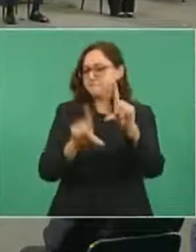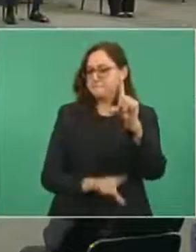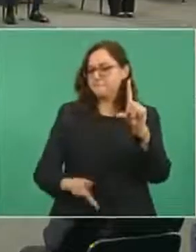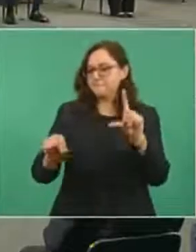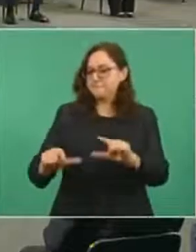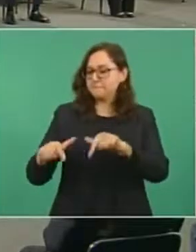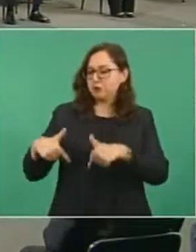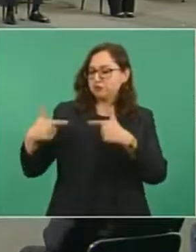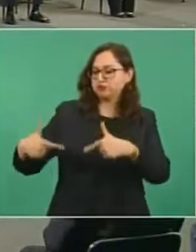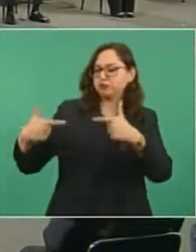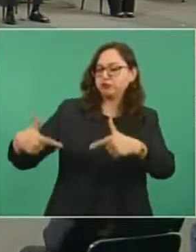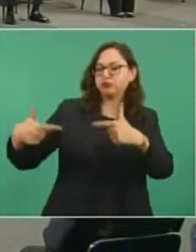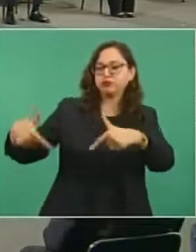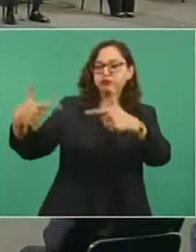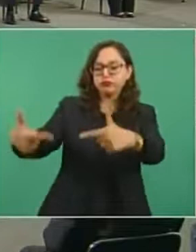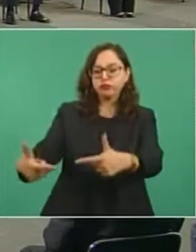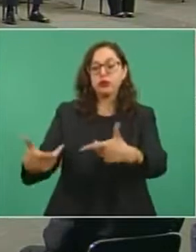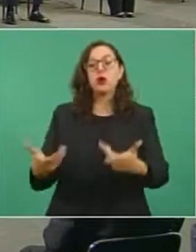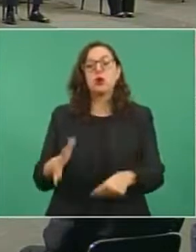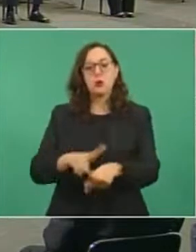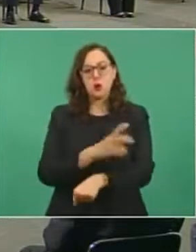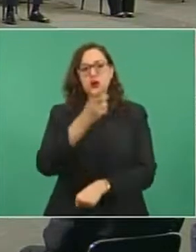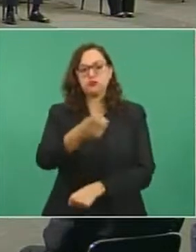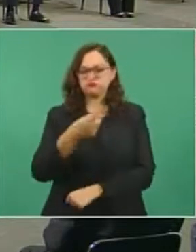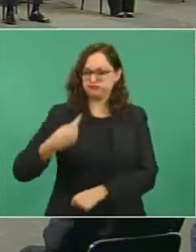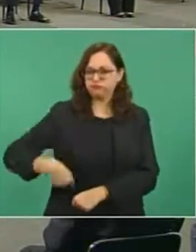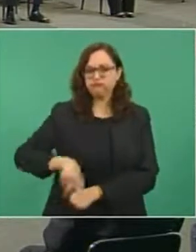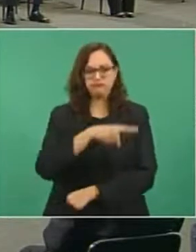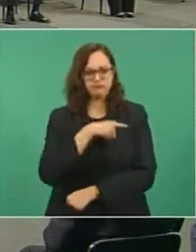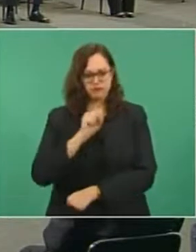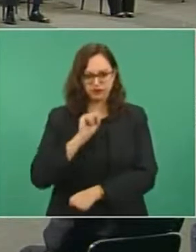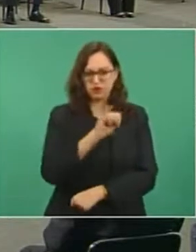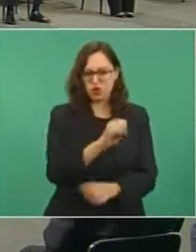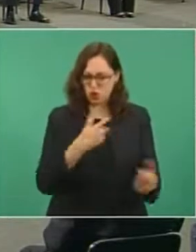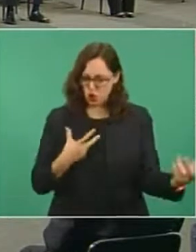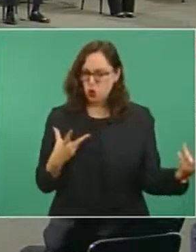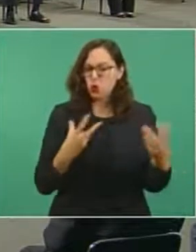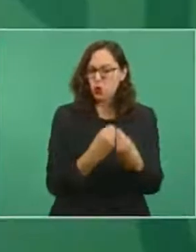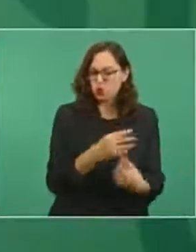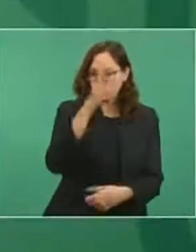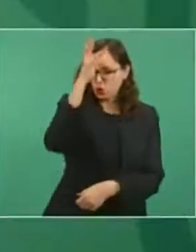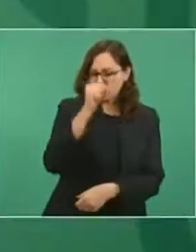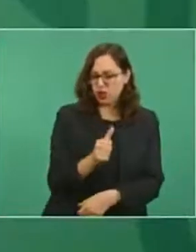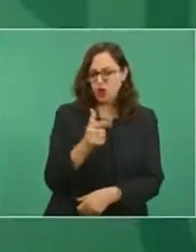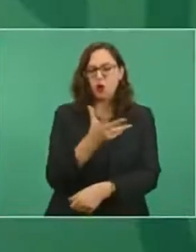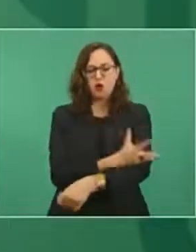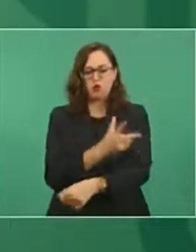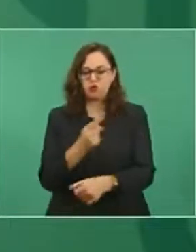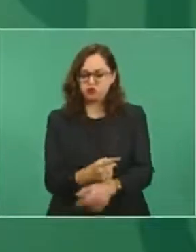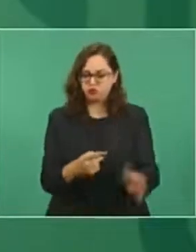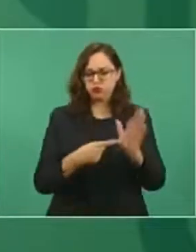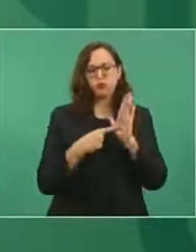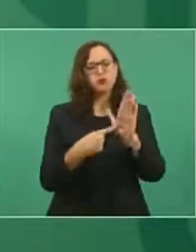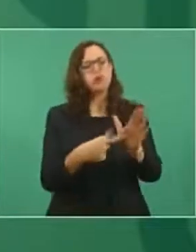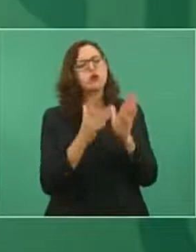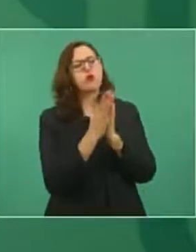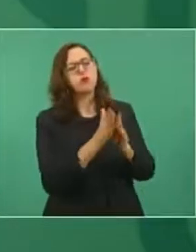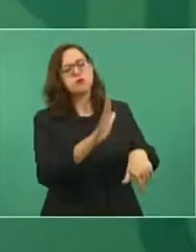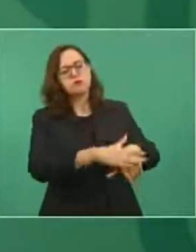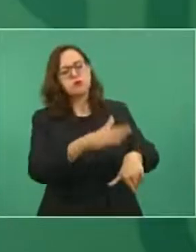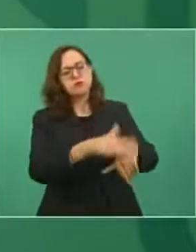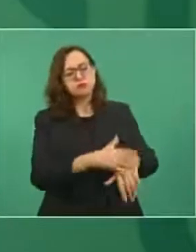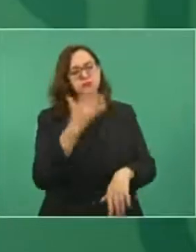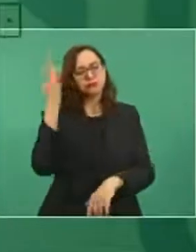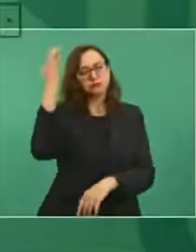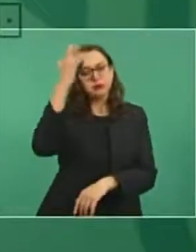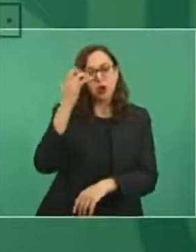Por ello, pugnamos por la transparencia y lo invitamos a reflexionar sobre el acuerdo publicado recientemente y que declara diversas